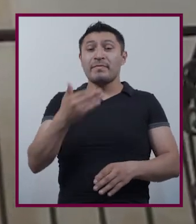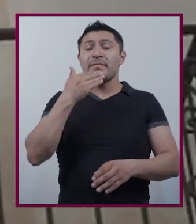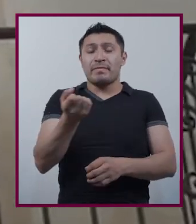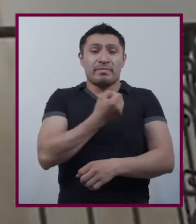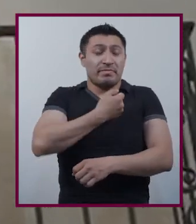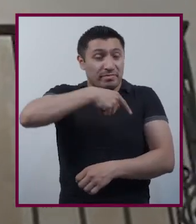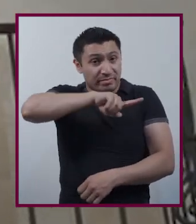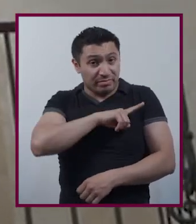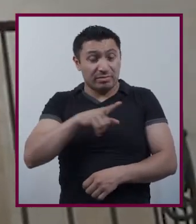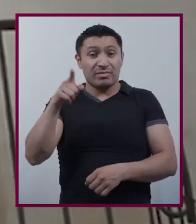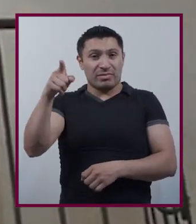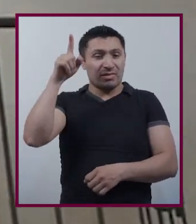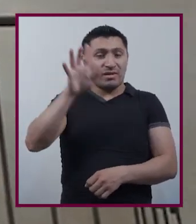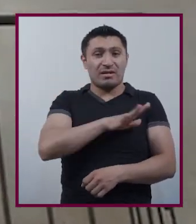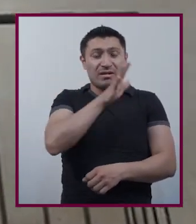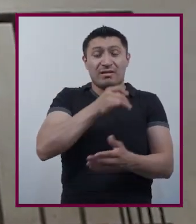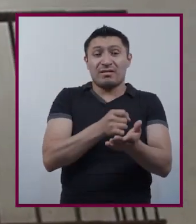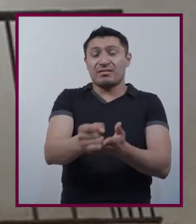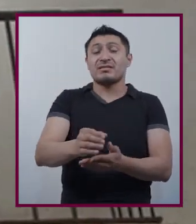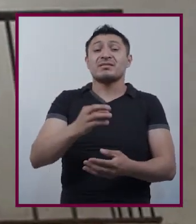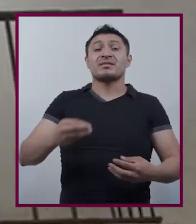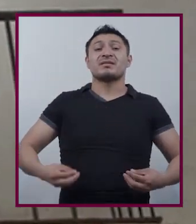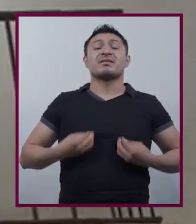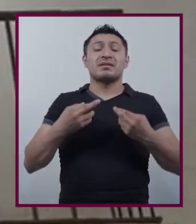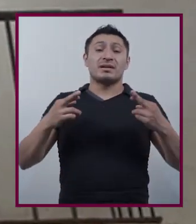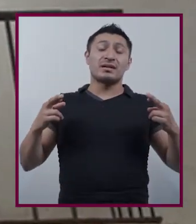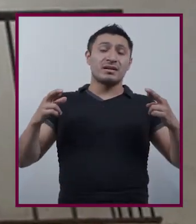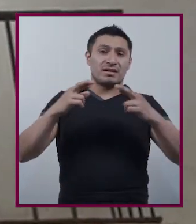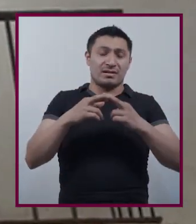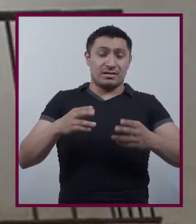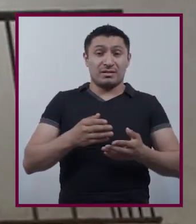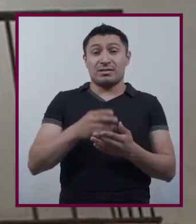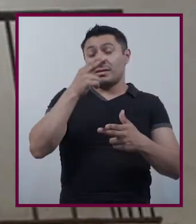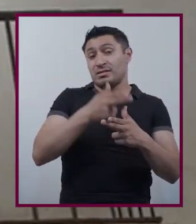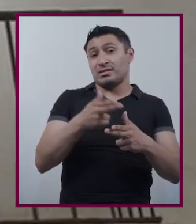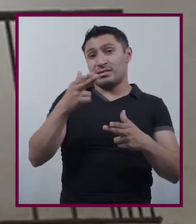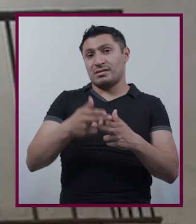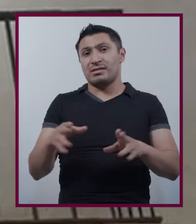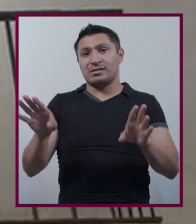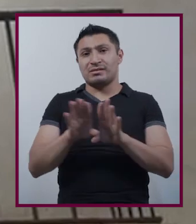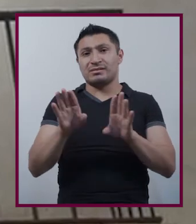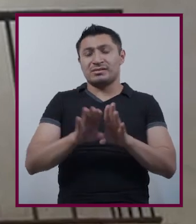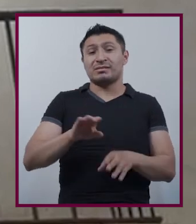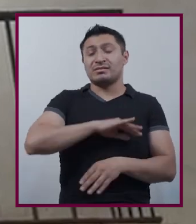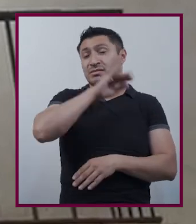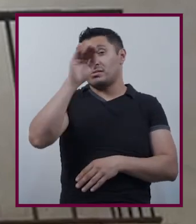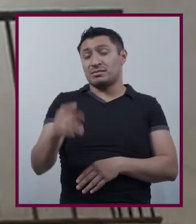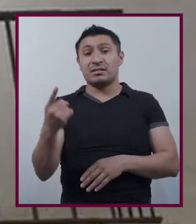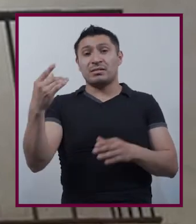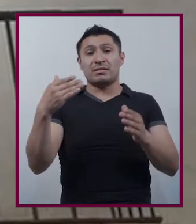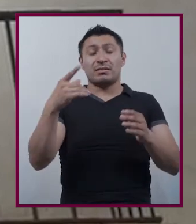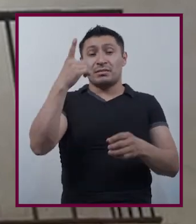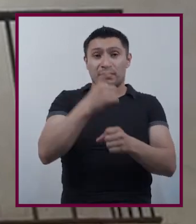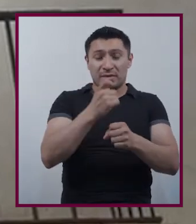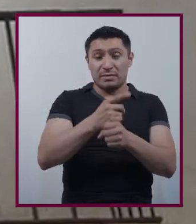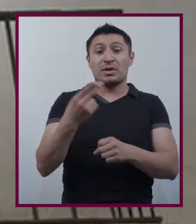de salud, decidió llevar una vida más religiosa, hasta que se apagó el 1 de noviembre